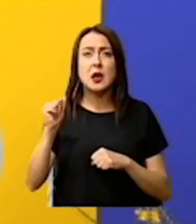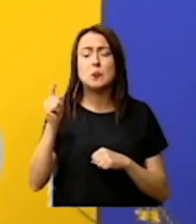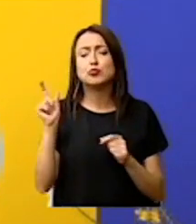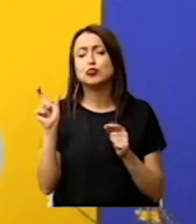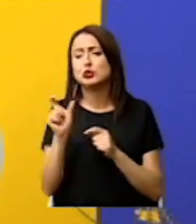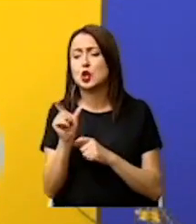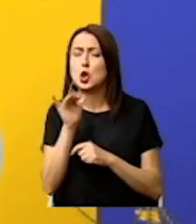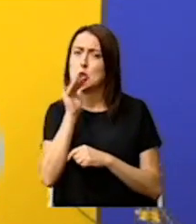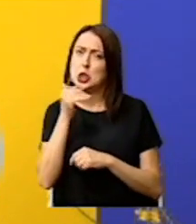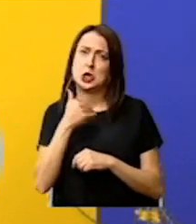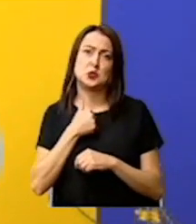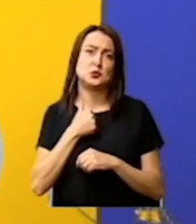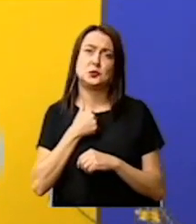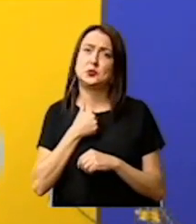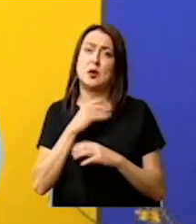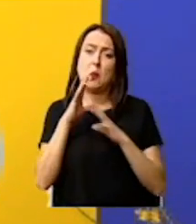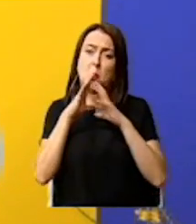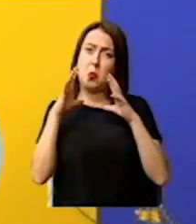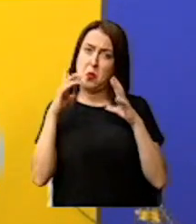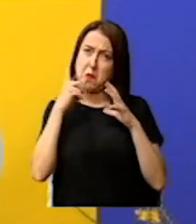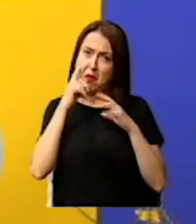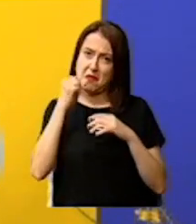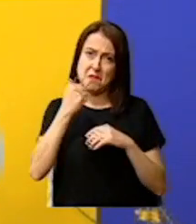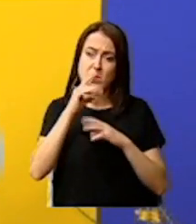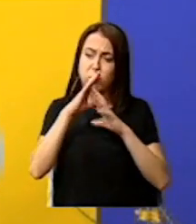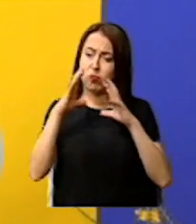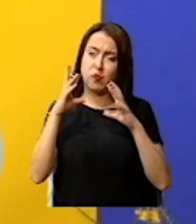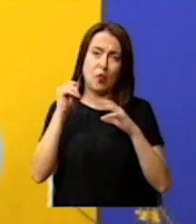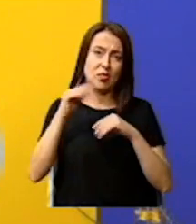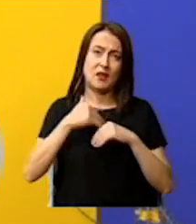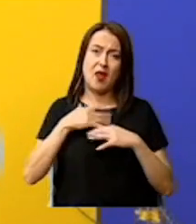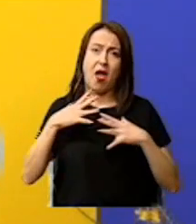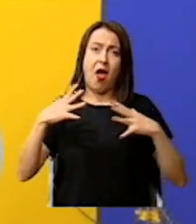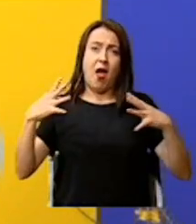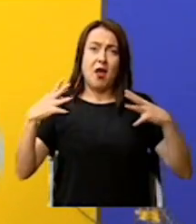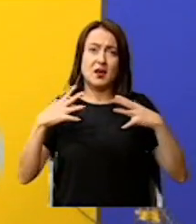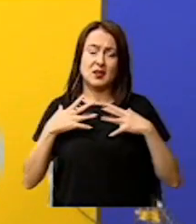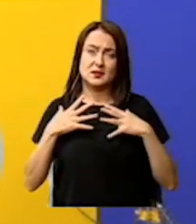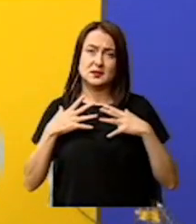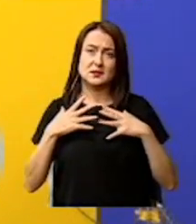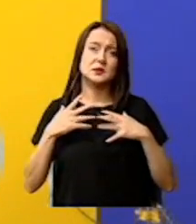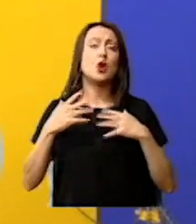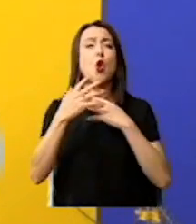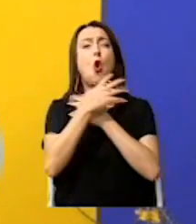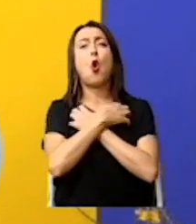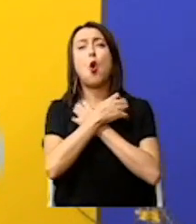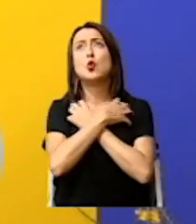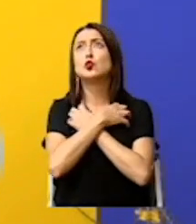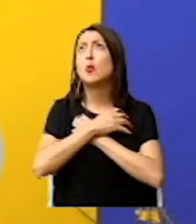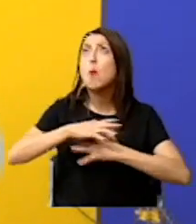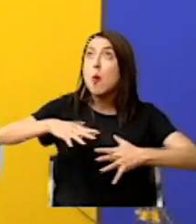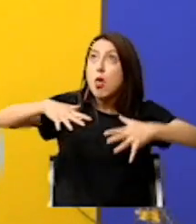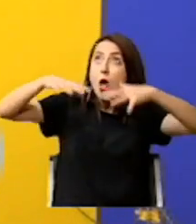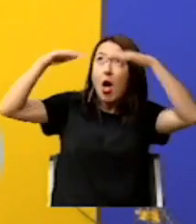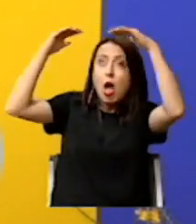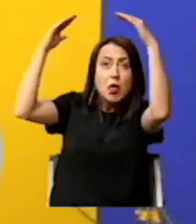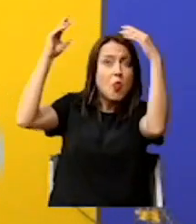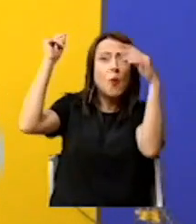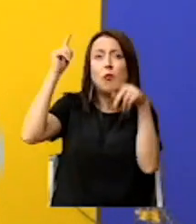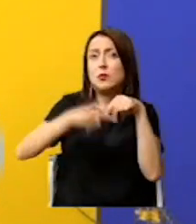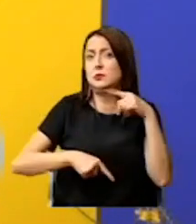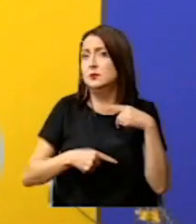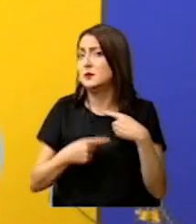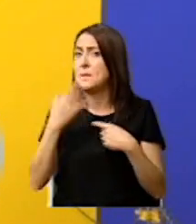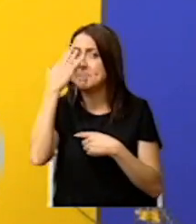tenía el suficiente aire para inflar ese globo de aire. El oso, por ser tan grandísimo, tampoco